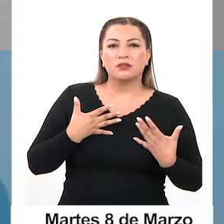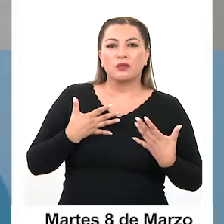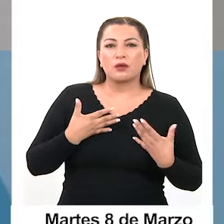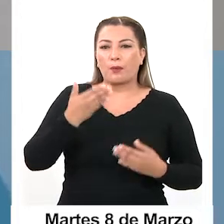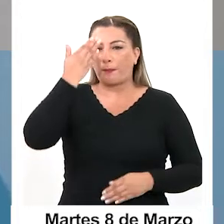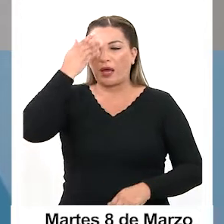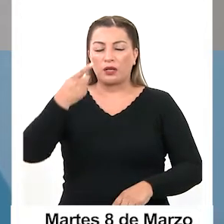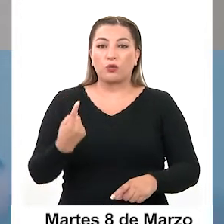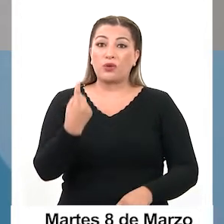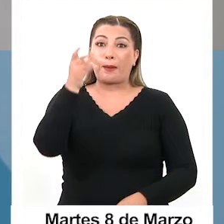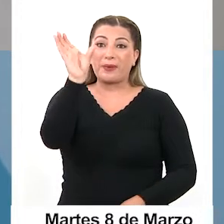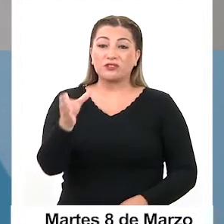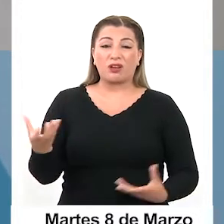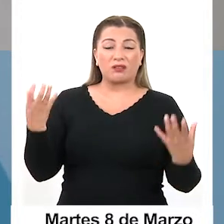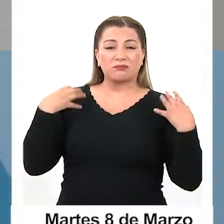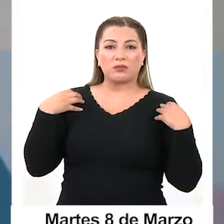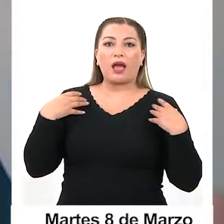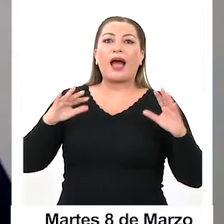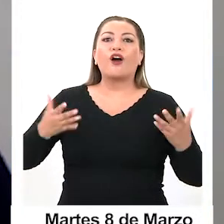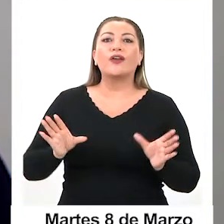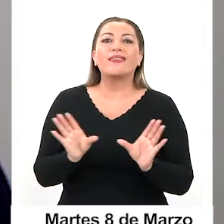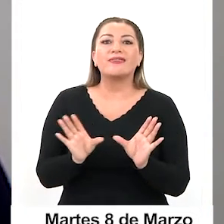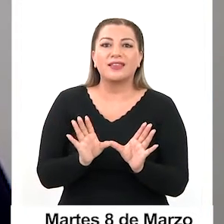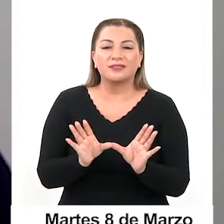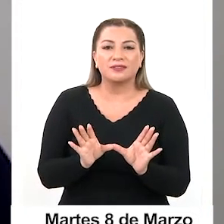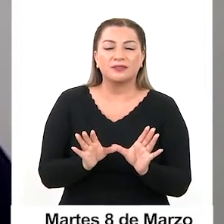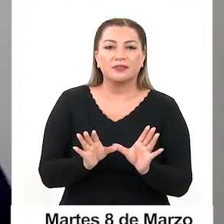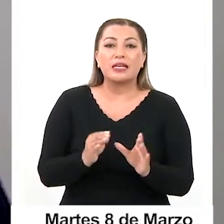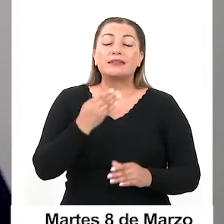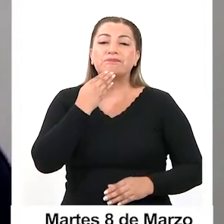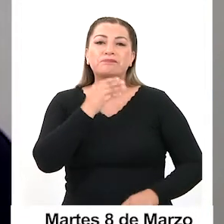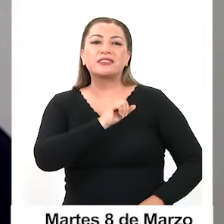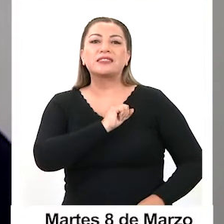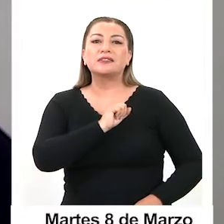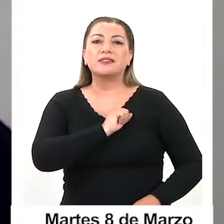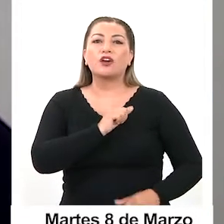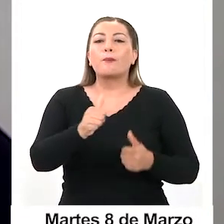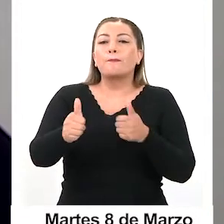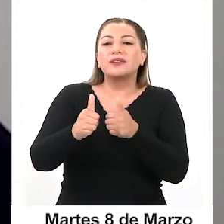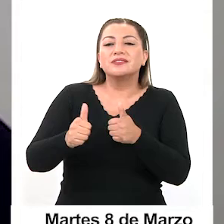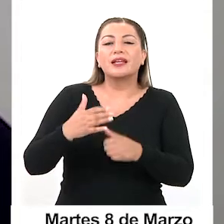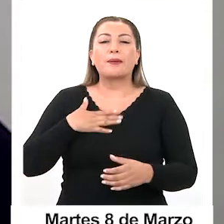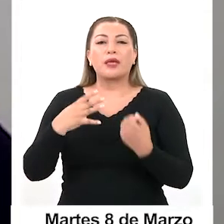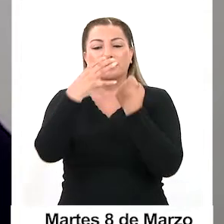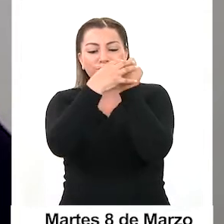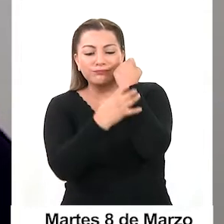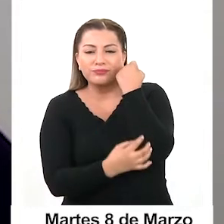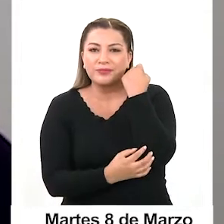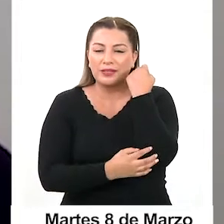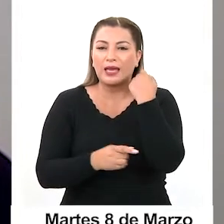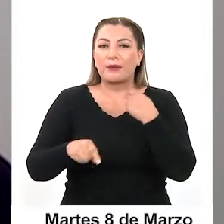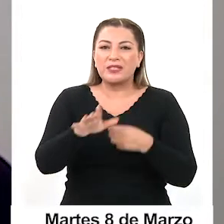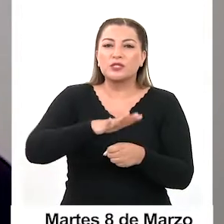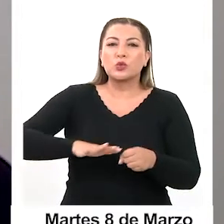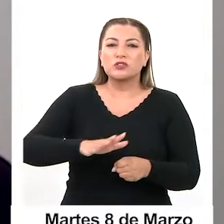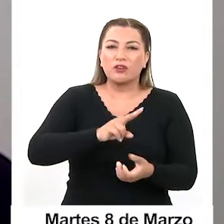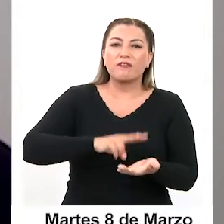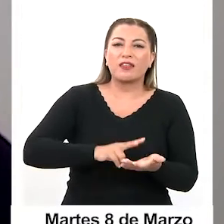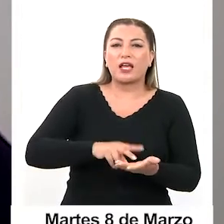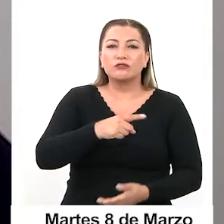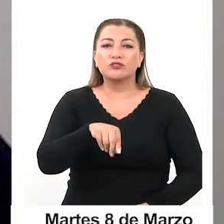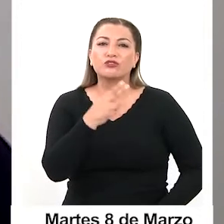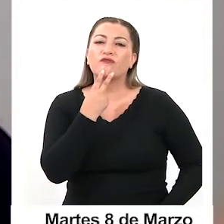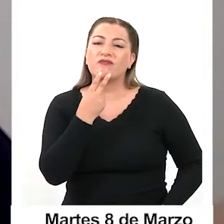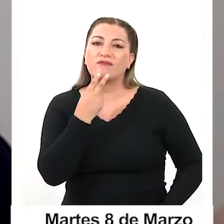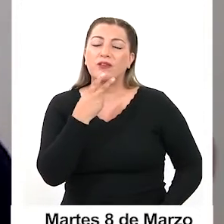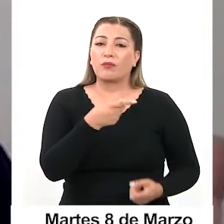entre no una persona, sino ahora 10, pero en Santiago también quiero que se acerque más a mi comuna, a mi localidad, a mi realidad, con